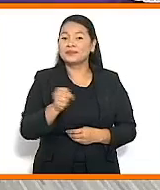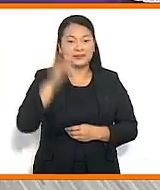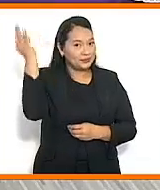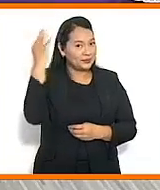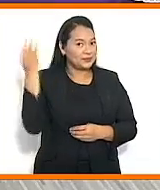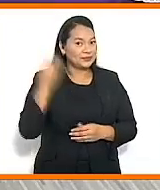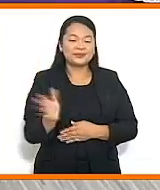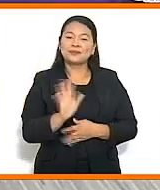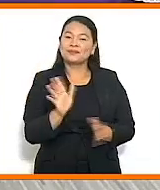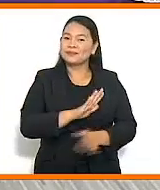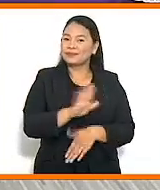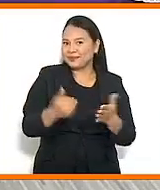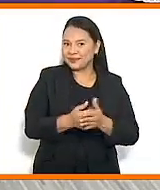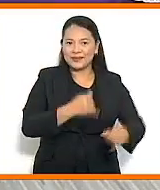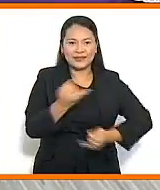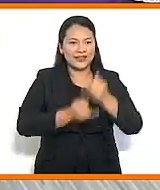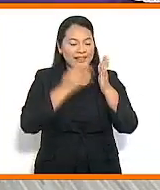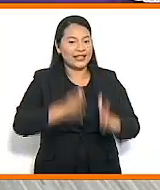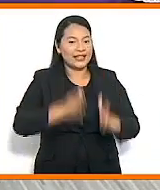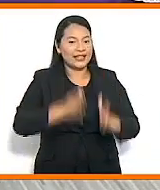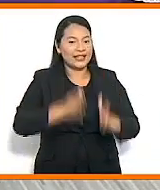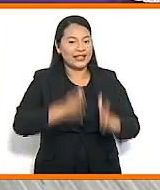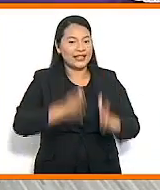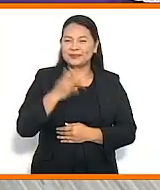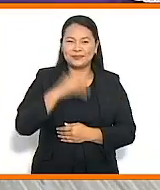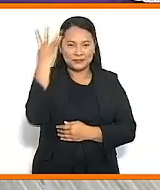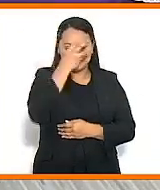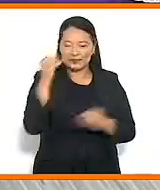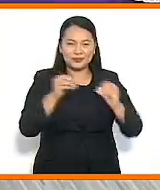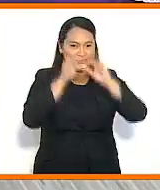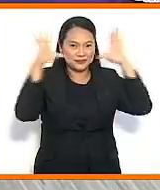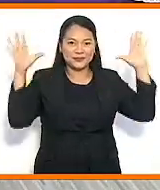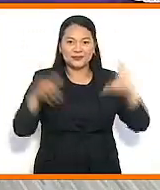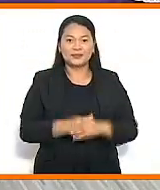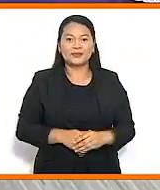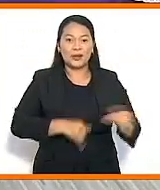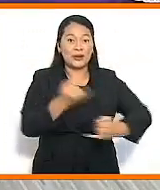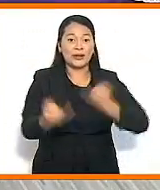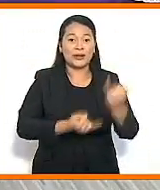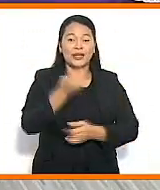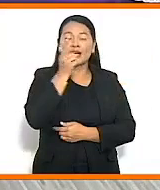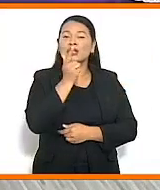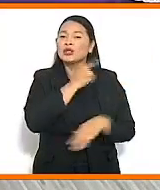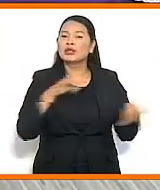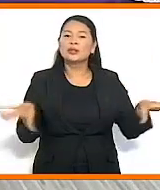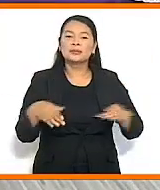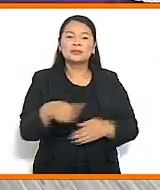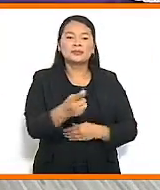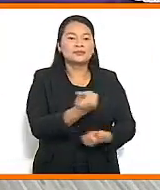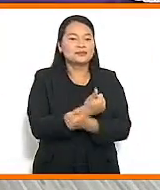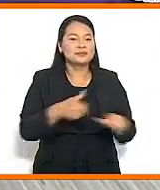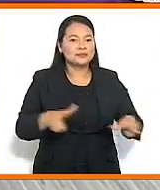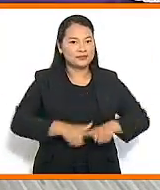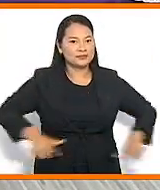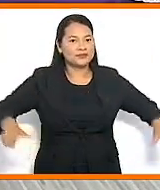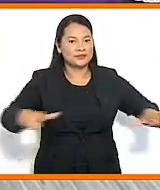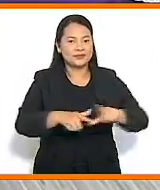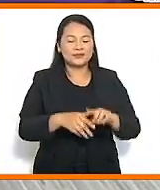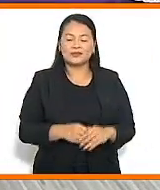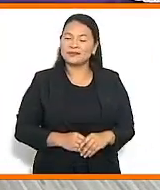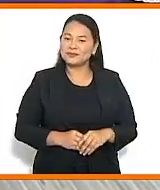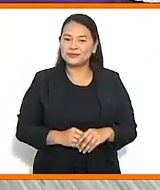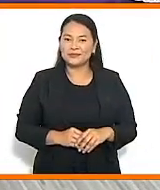Nos despedimos de todos nuestros jugadores deseándoles un lindo día. A jugar se ha dicho con Loto, donde quiera que estés.